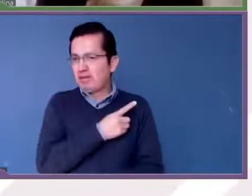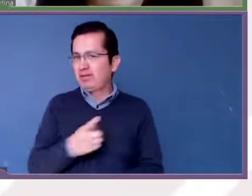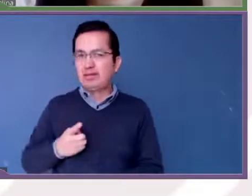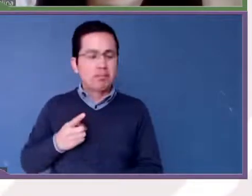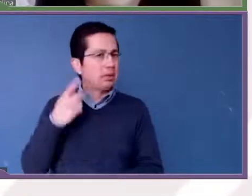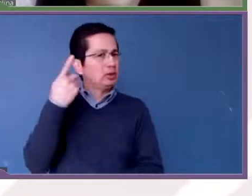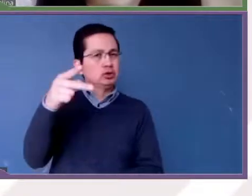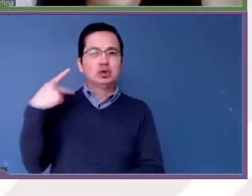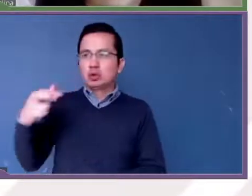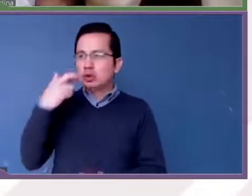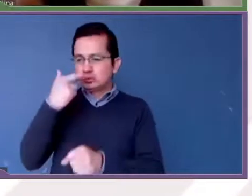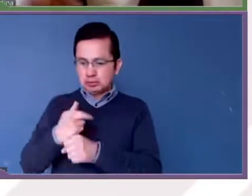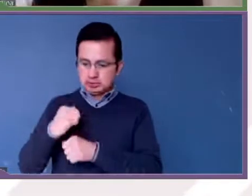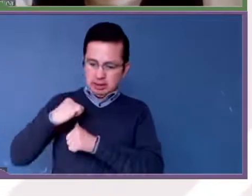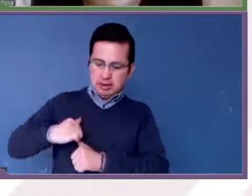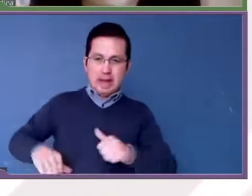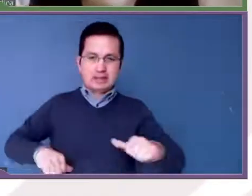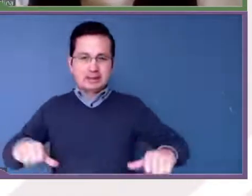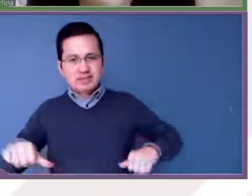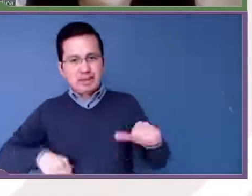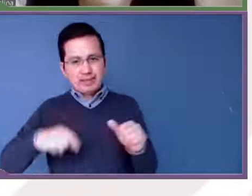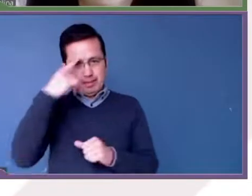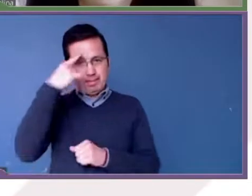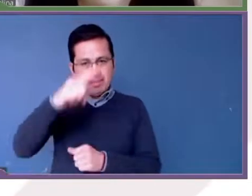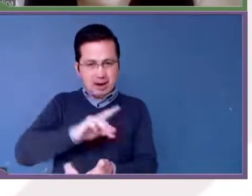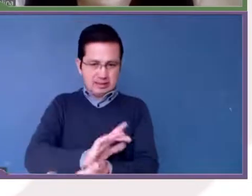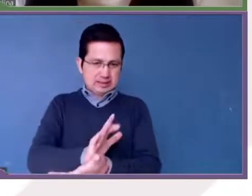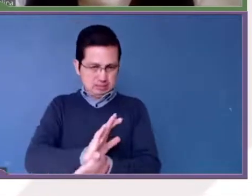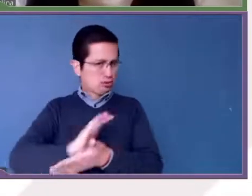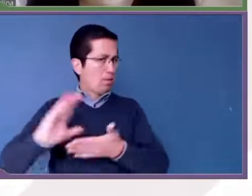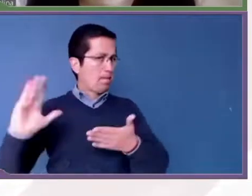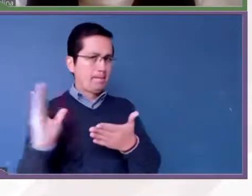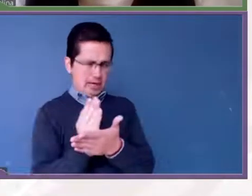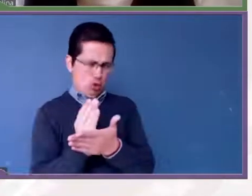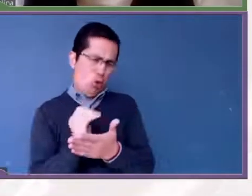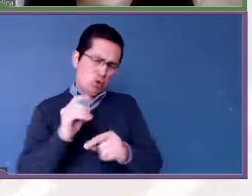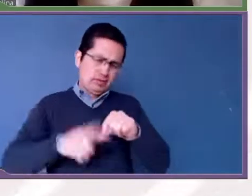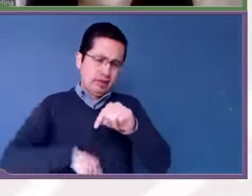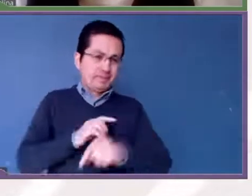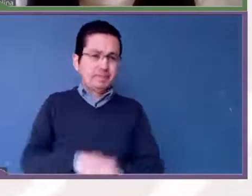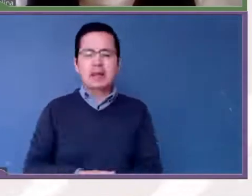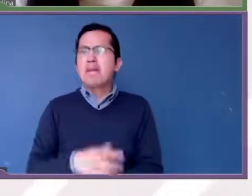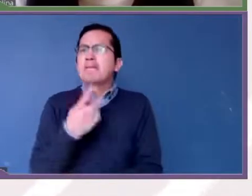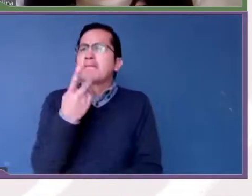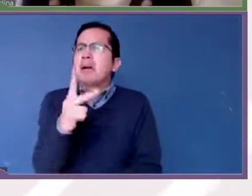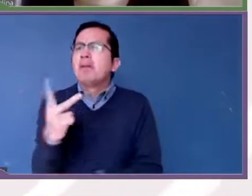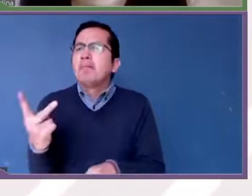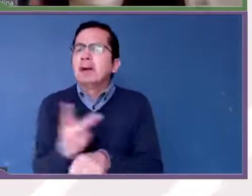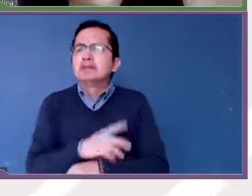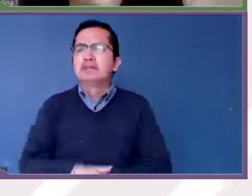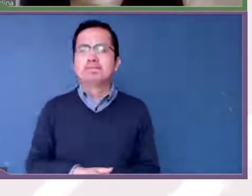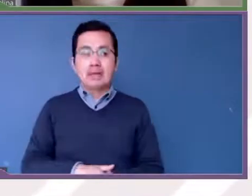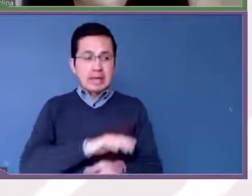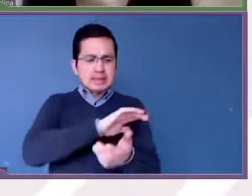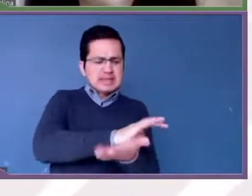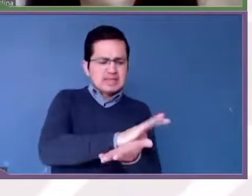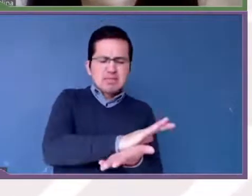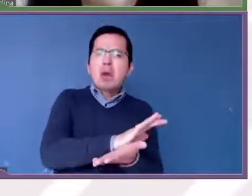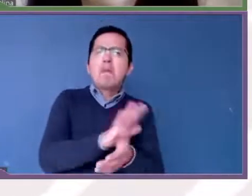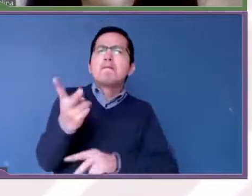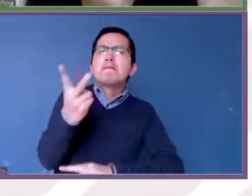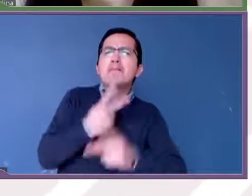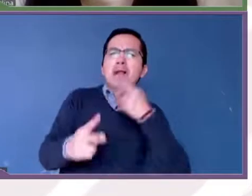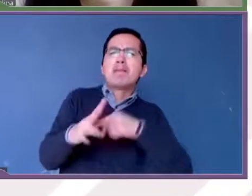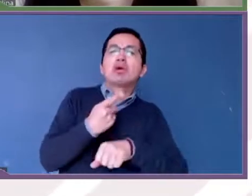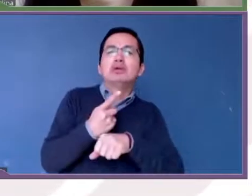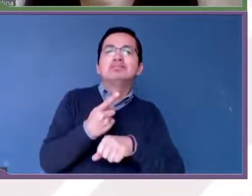pero recordemos que la discriminación está relacionada con la desigualdad social, desigualdad estructural.